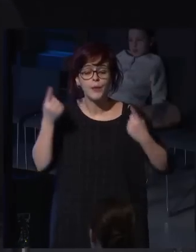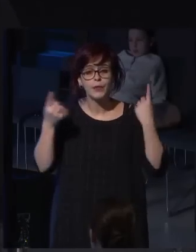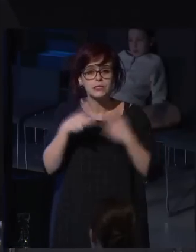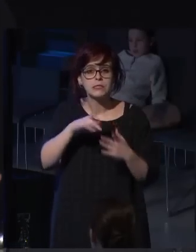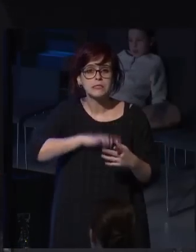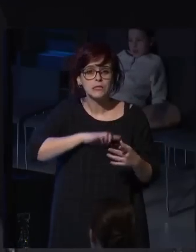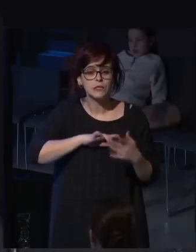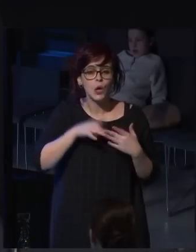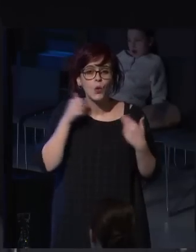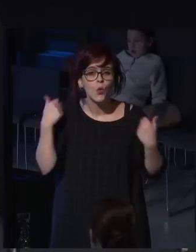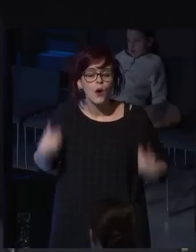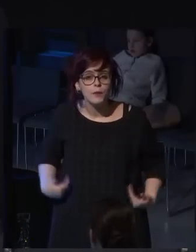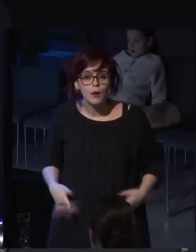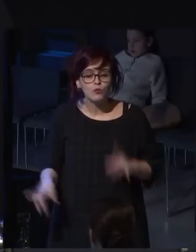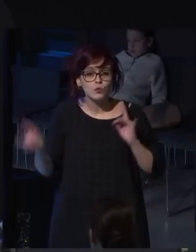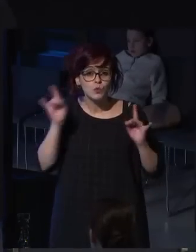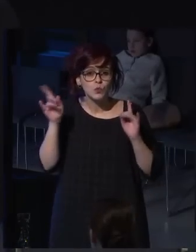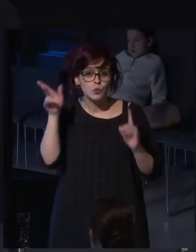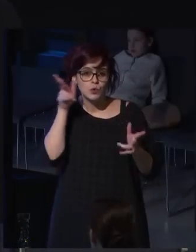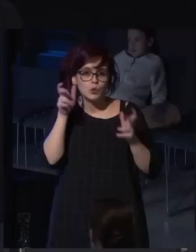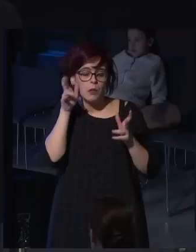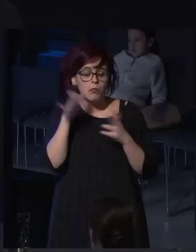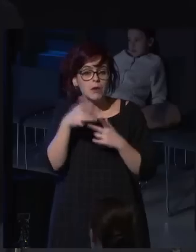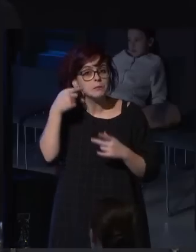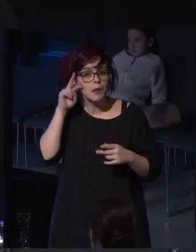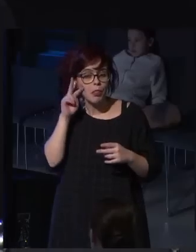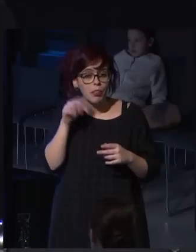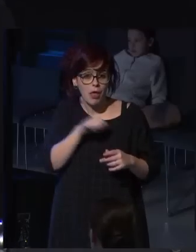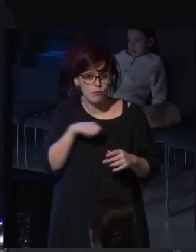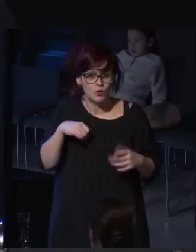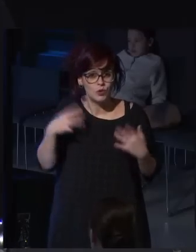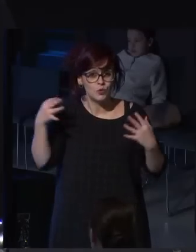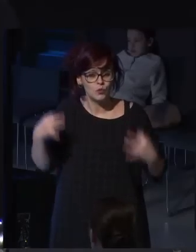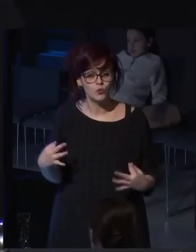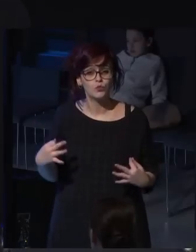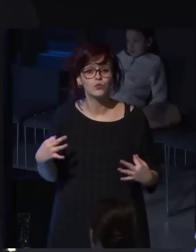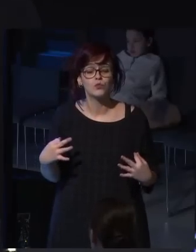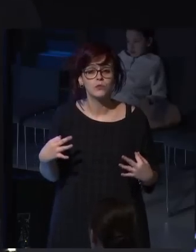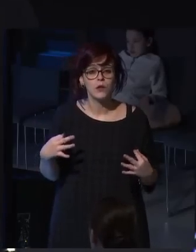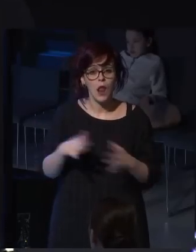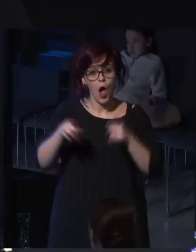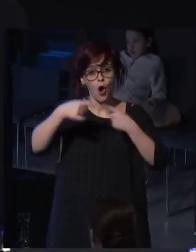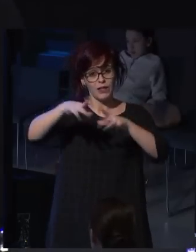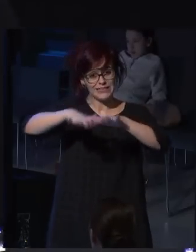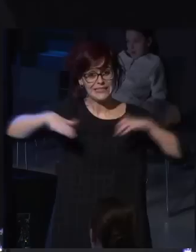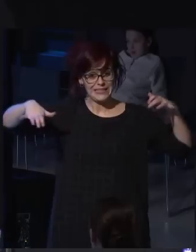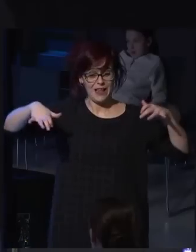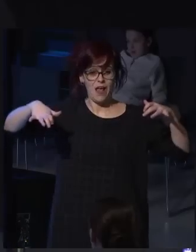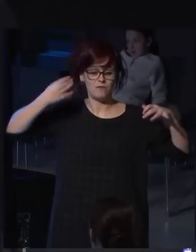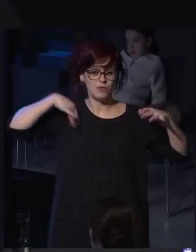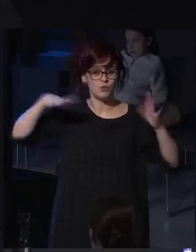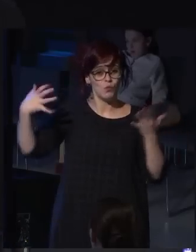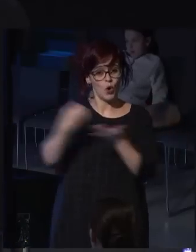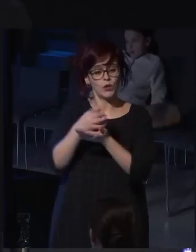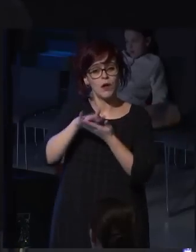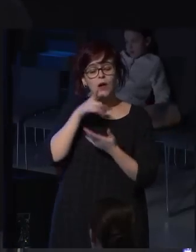sientes que te recorre el cuerpo un sonido, que bueno, a mí como experiencia personal fue cuando hicimos la orquesta sinfónica, que hicimos un